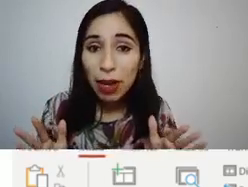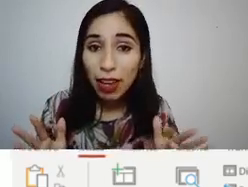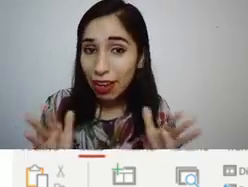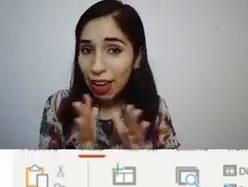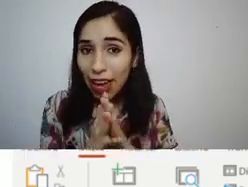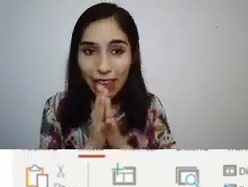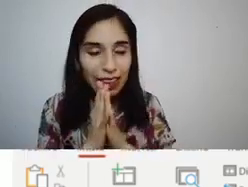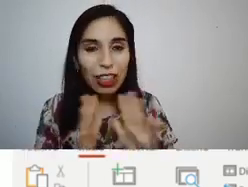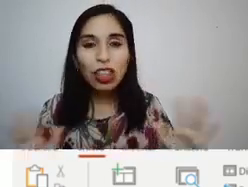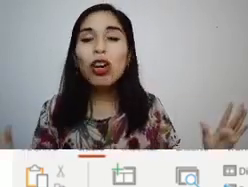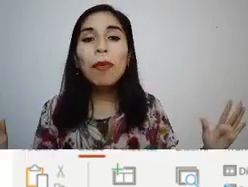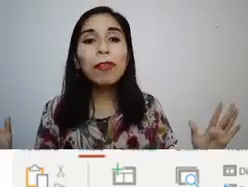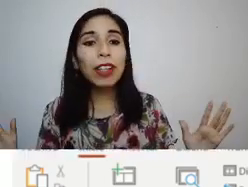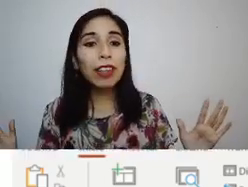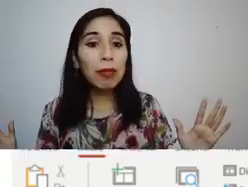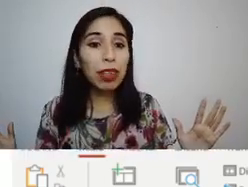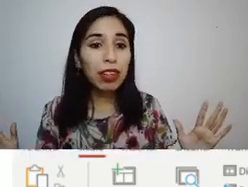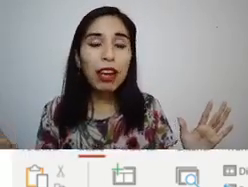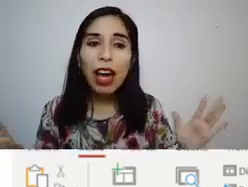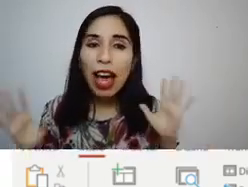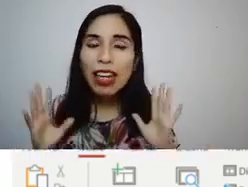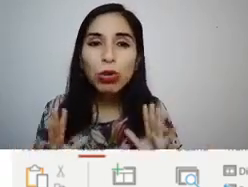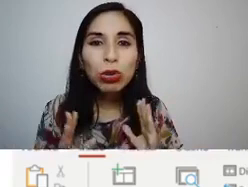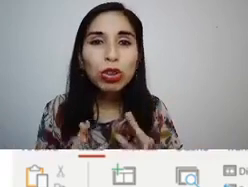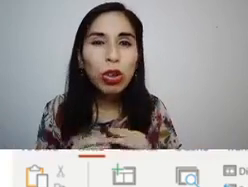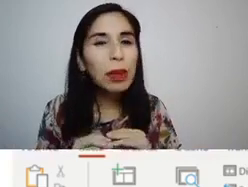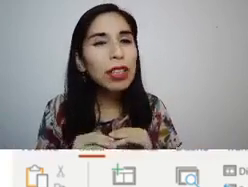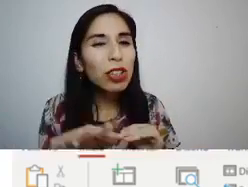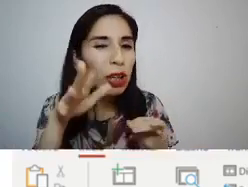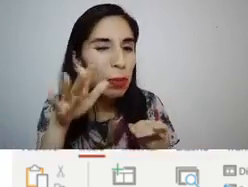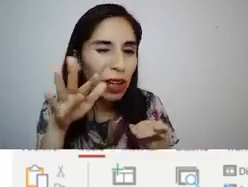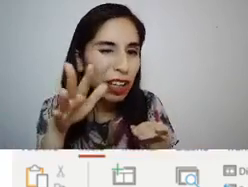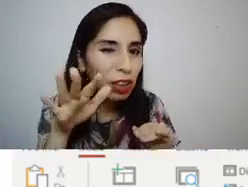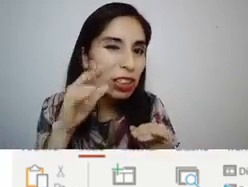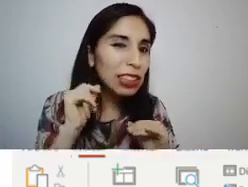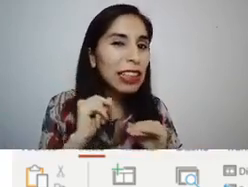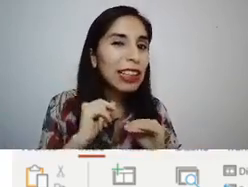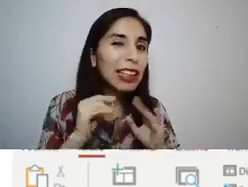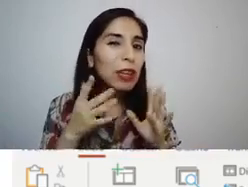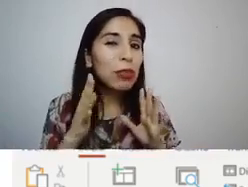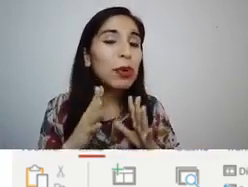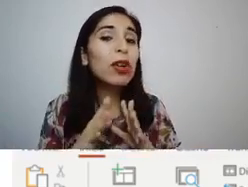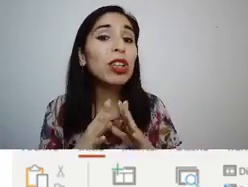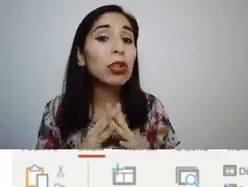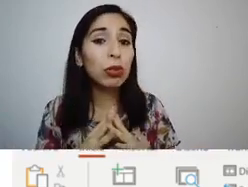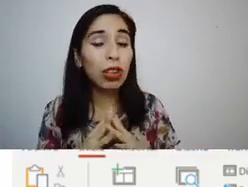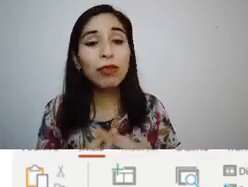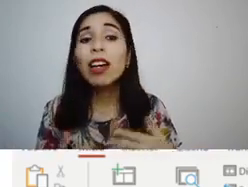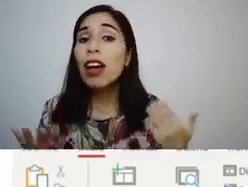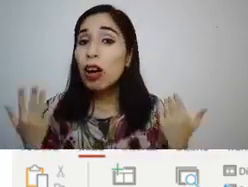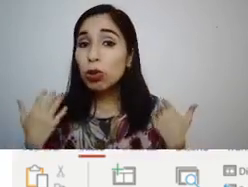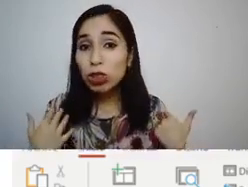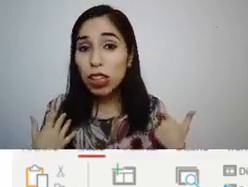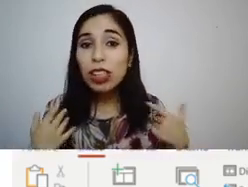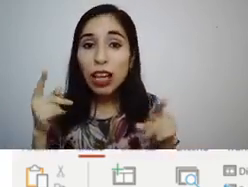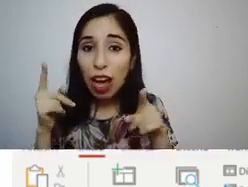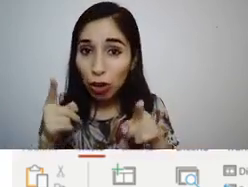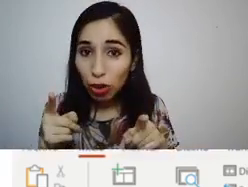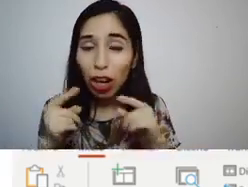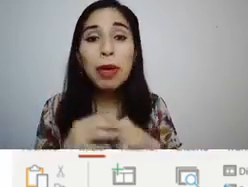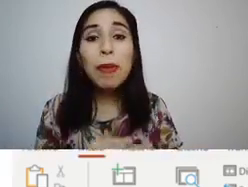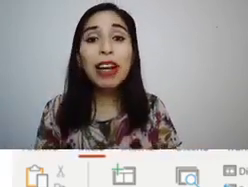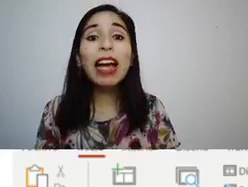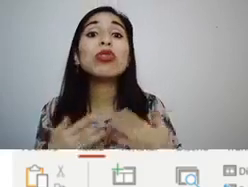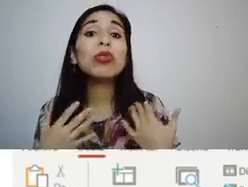usted ya me entendió perfectamente hay algunos compañeros que por ahí les ha quedado un poco de duda ustedes